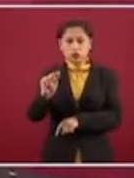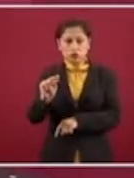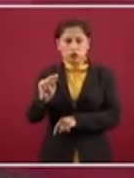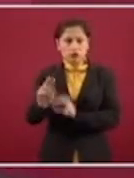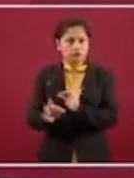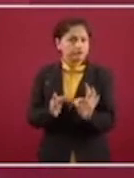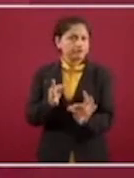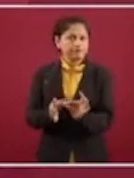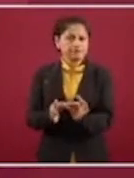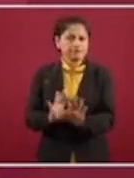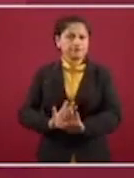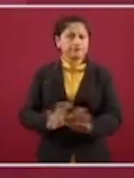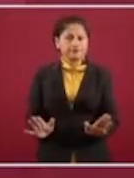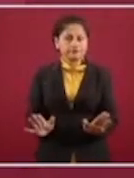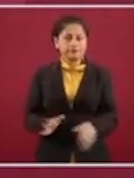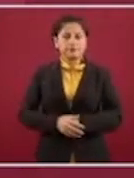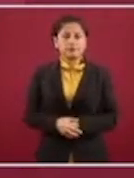Y mañana y pasado